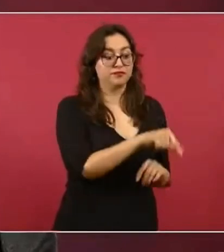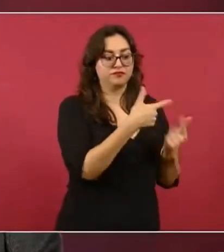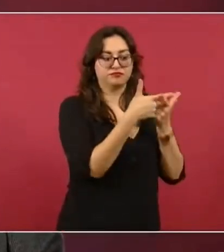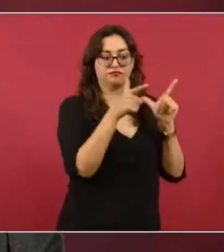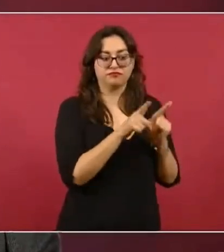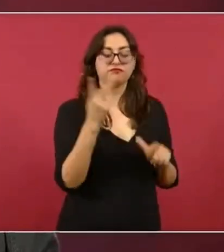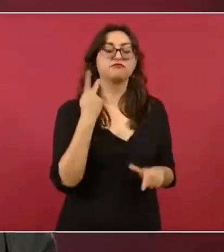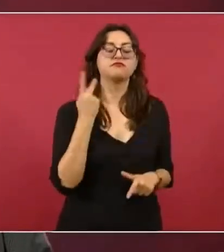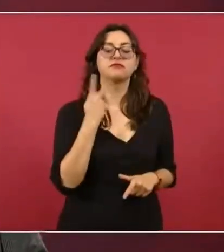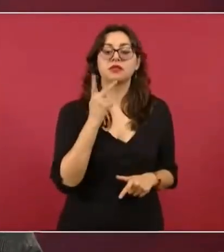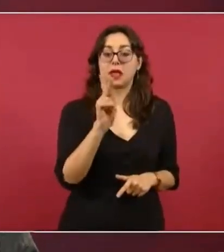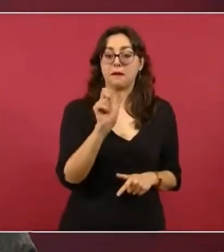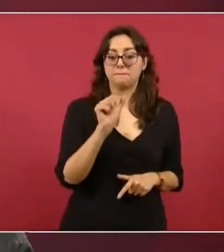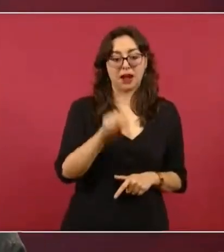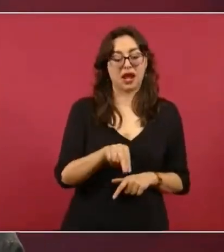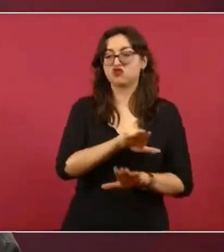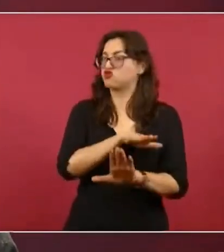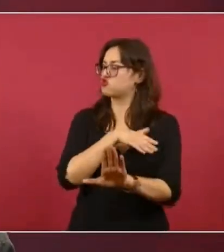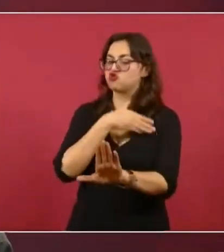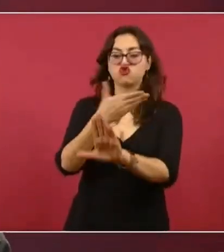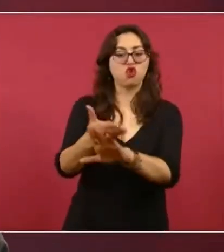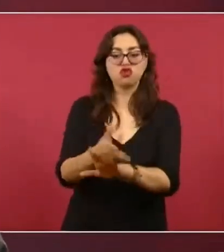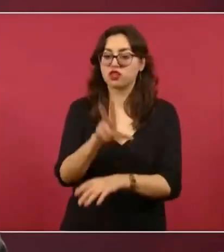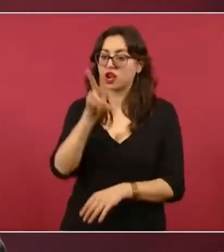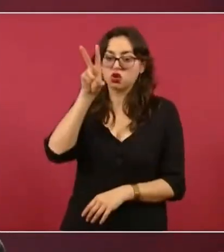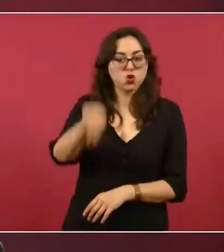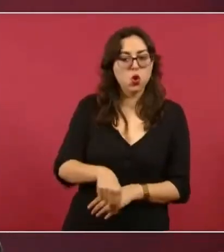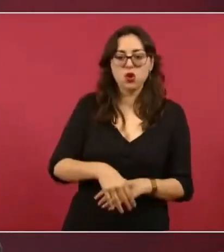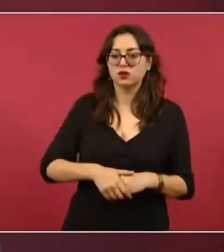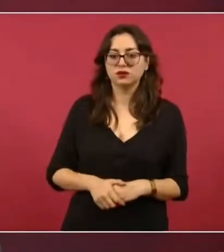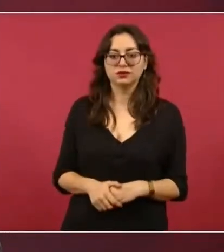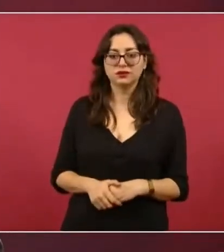Entonces, vamos a estar